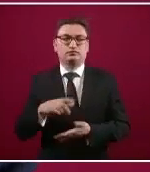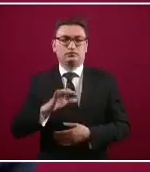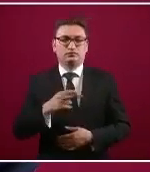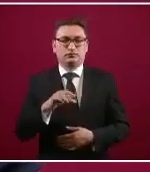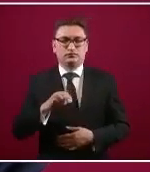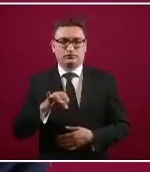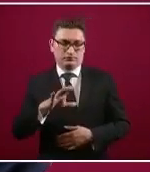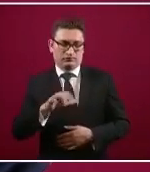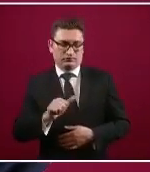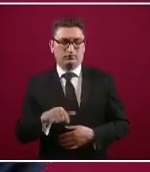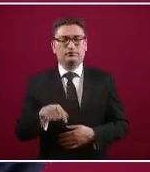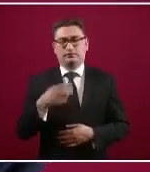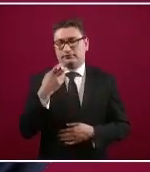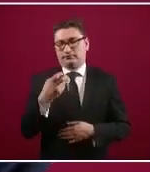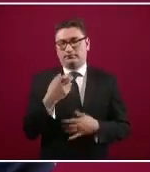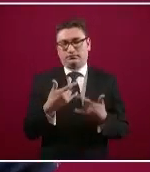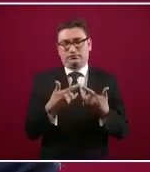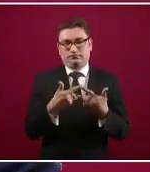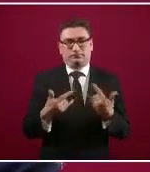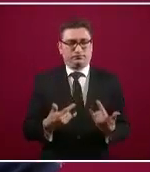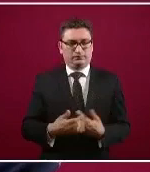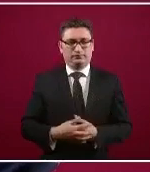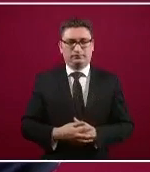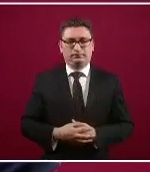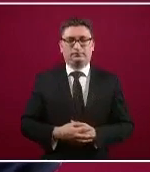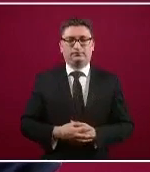es la historia del